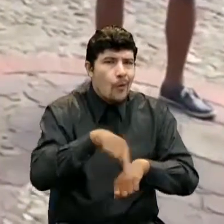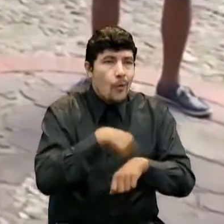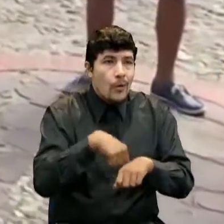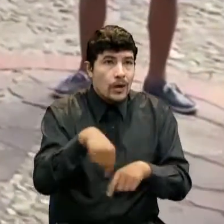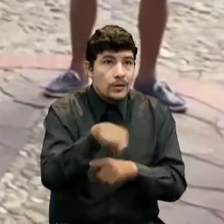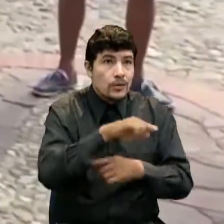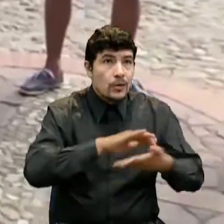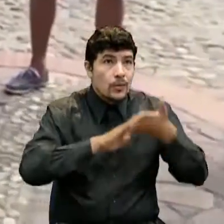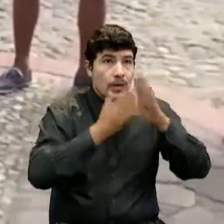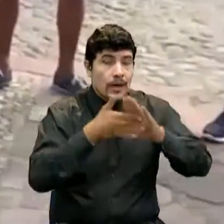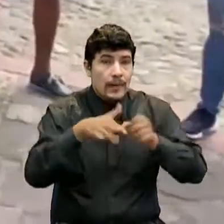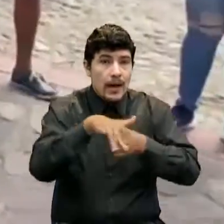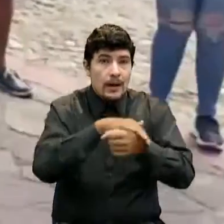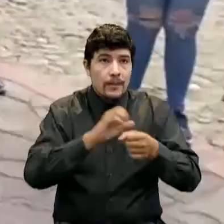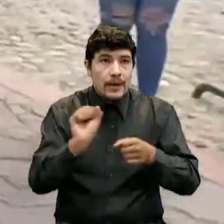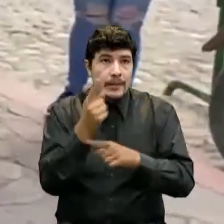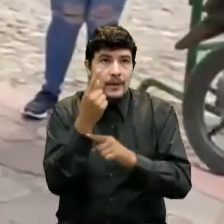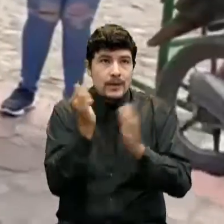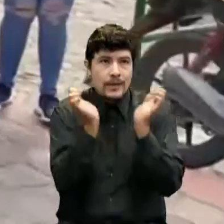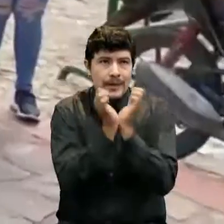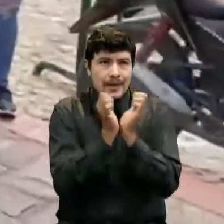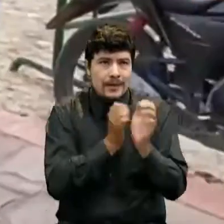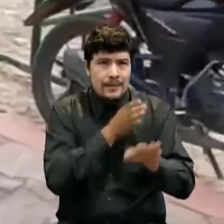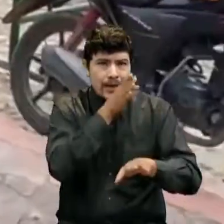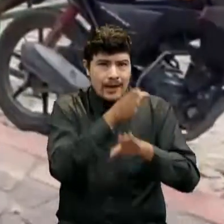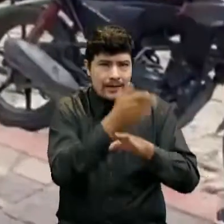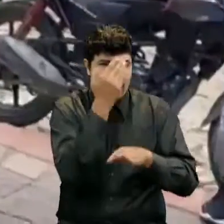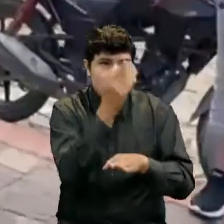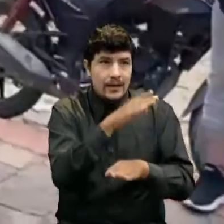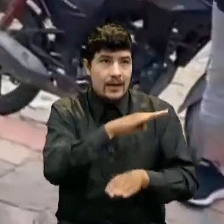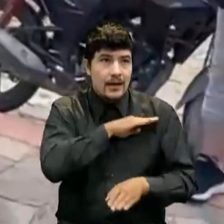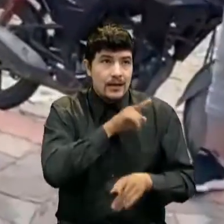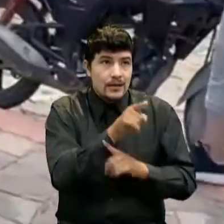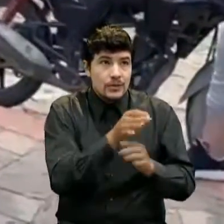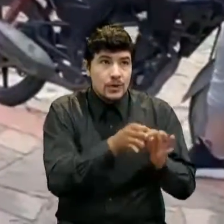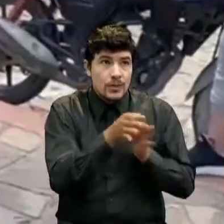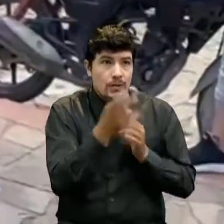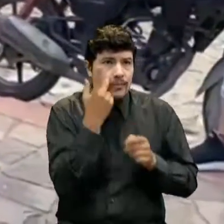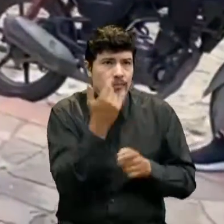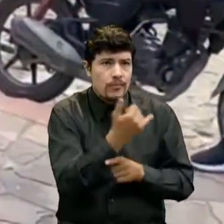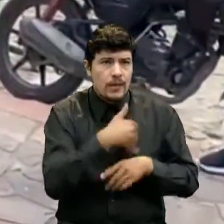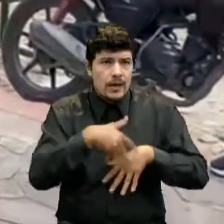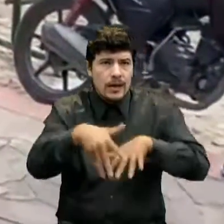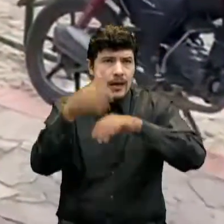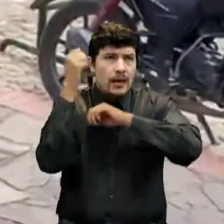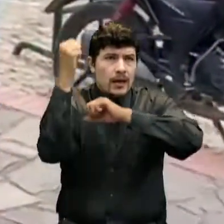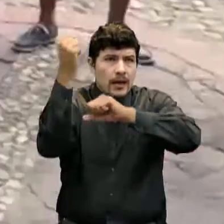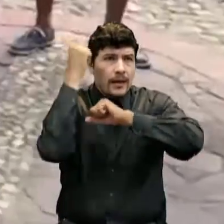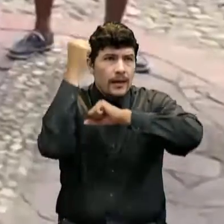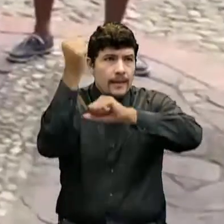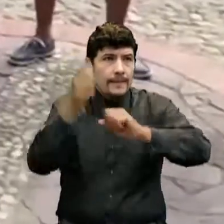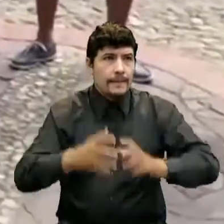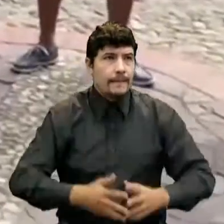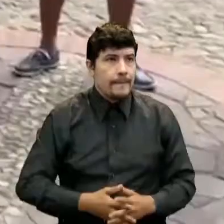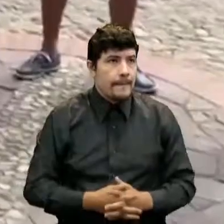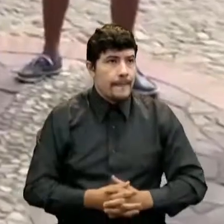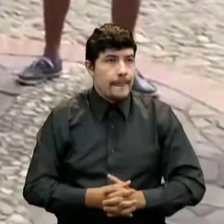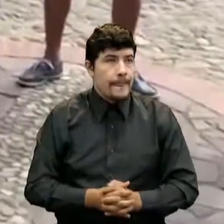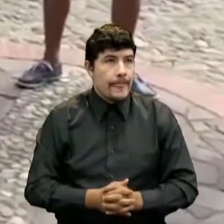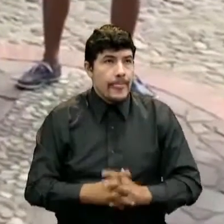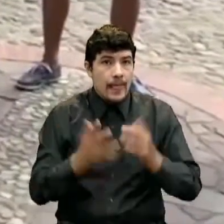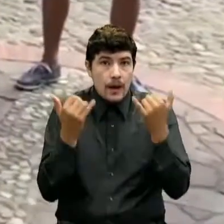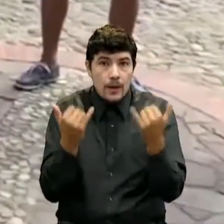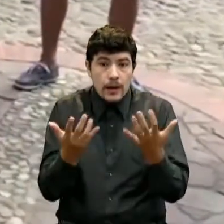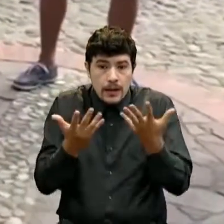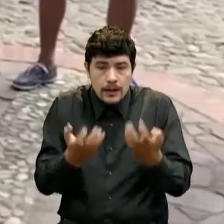la comunidad del barrio Primero de Mayo se trasladó a la entrada de la alcaldía de este municipio para hacer la siguiente petición. Queremos manifestarle